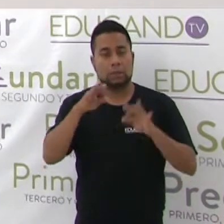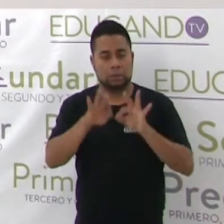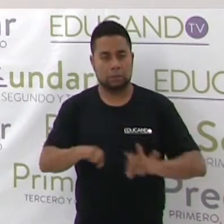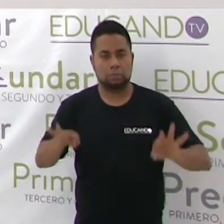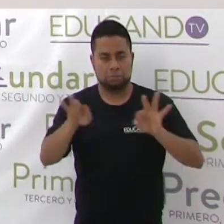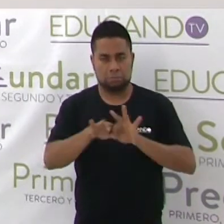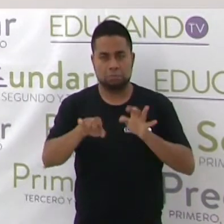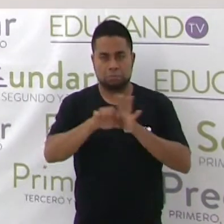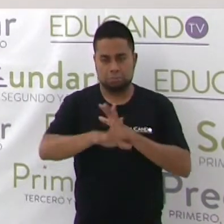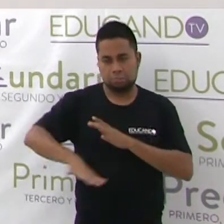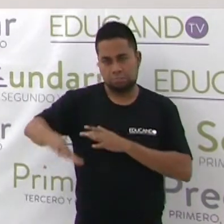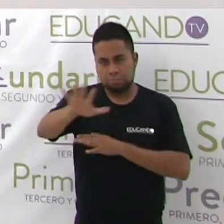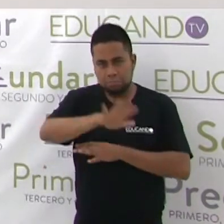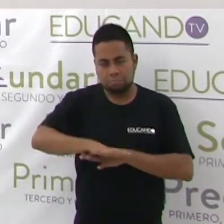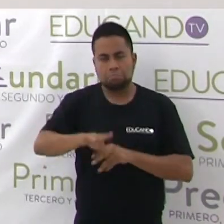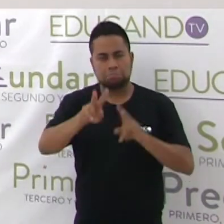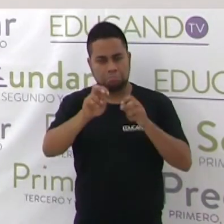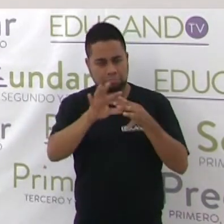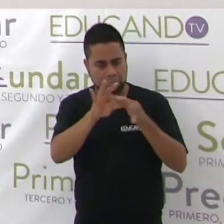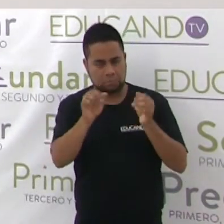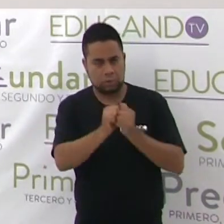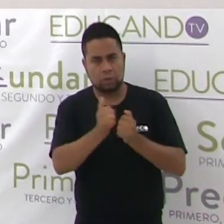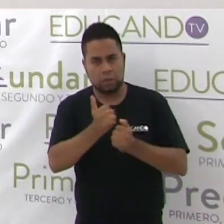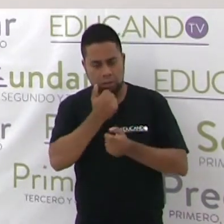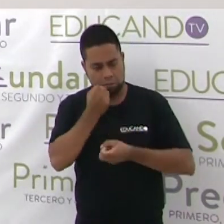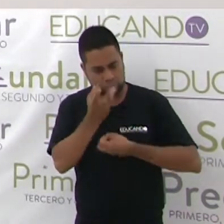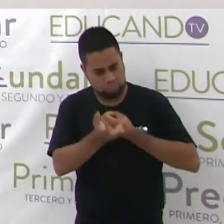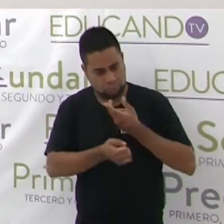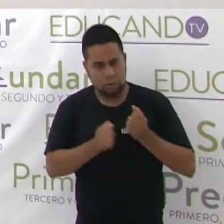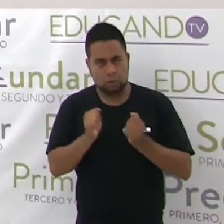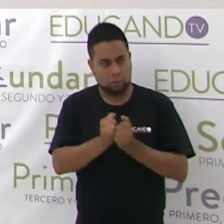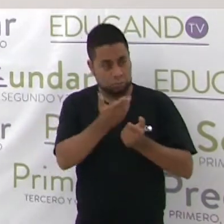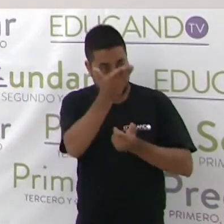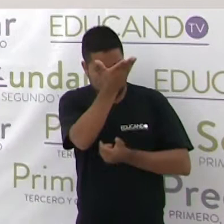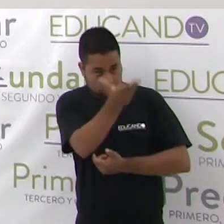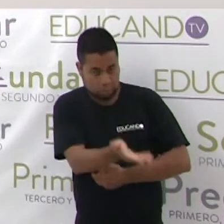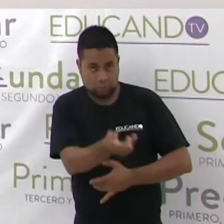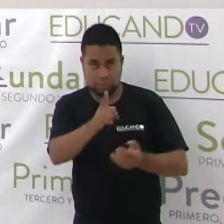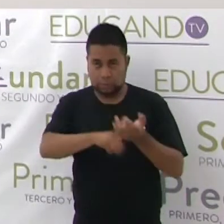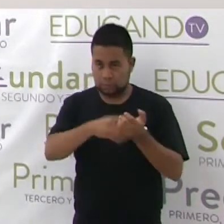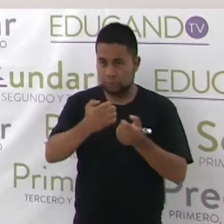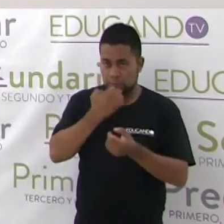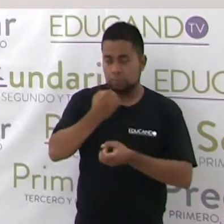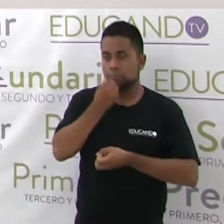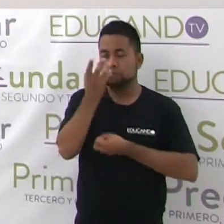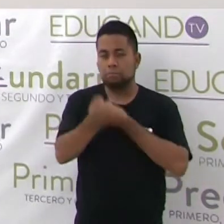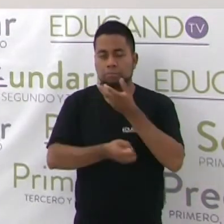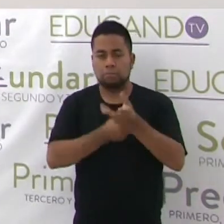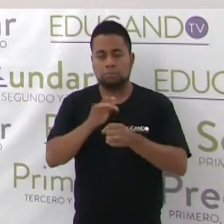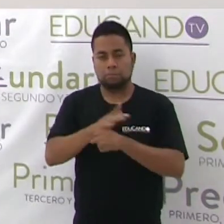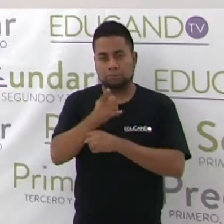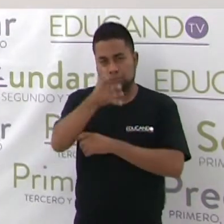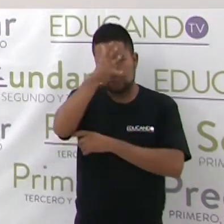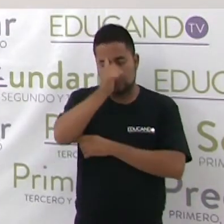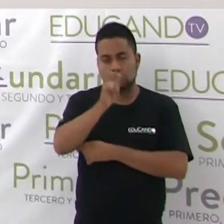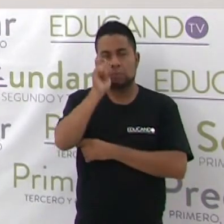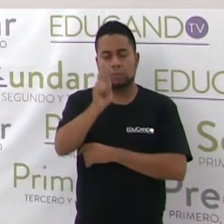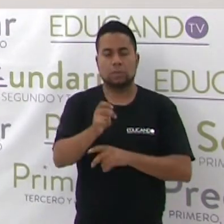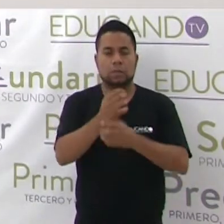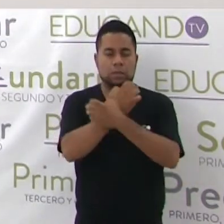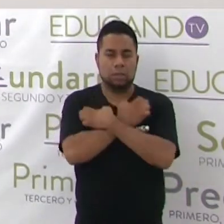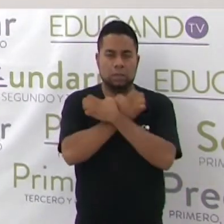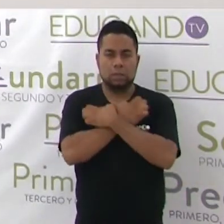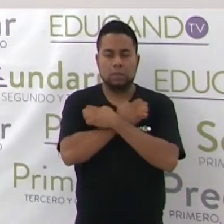que nosotros hablemos este tema con los alumnos, con ustedes en la escuela, porque recuerden que la educación